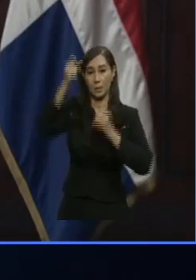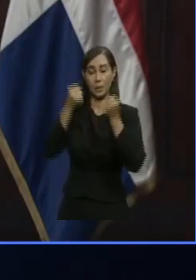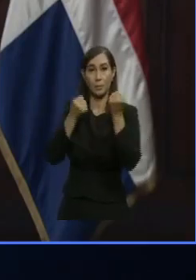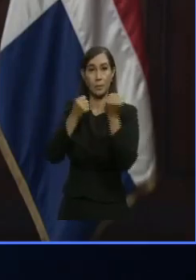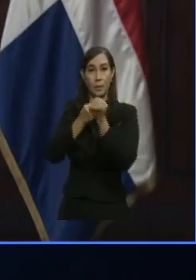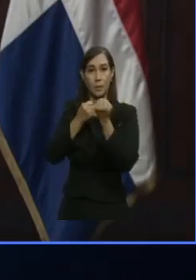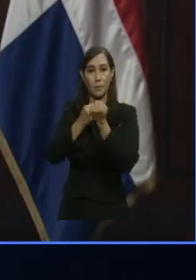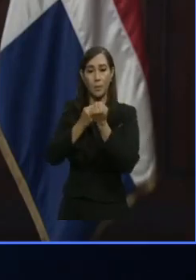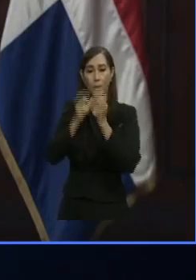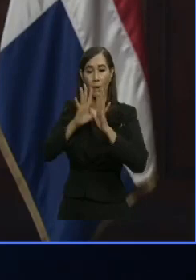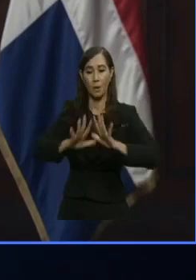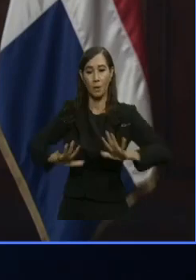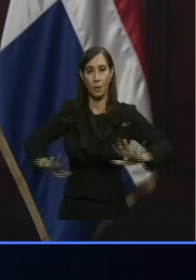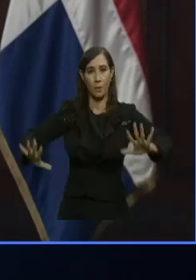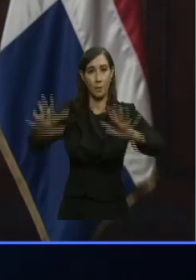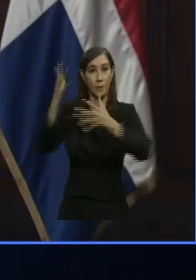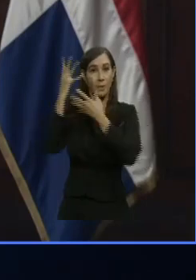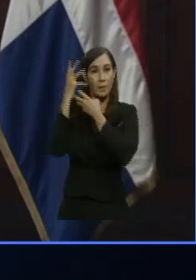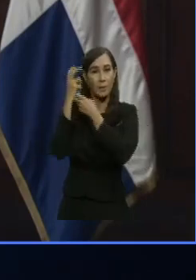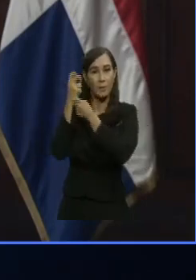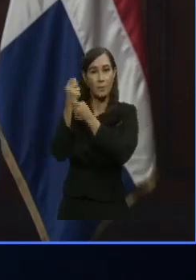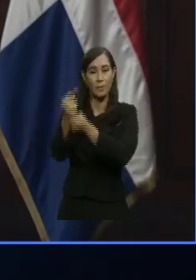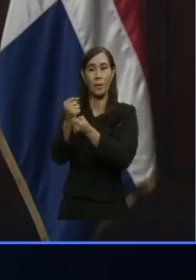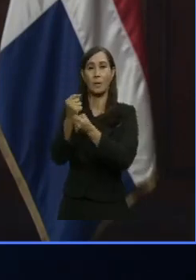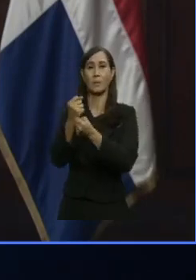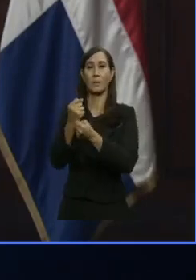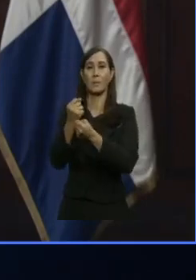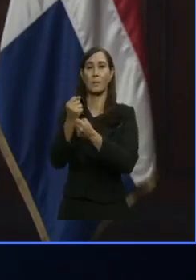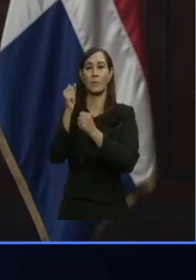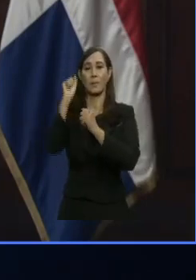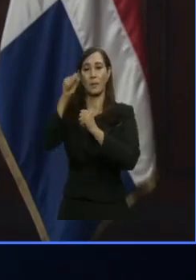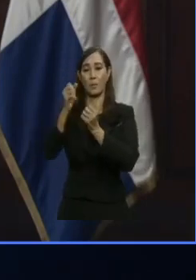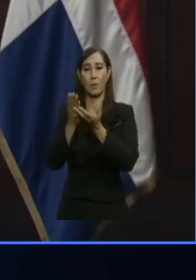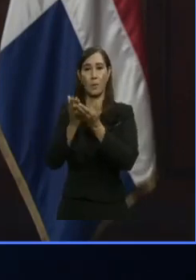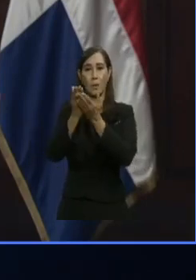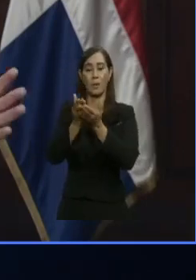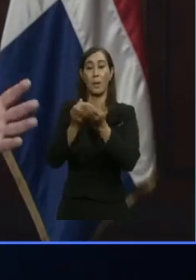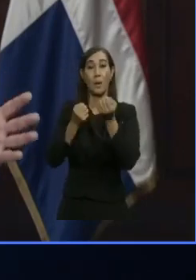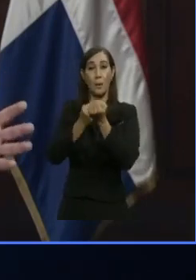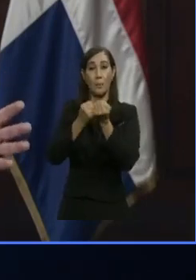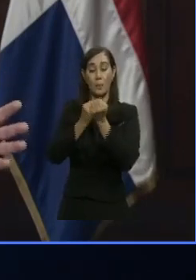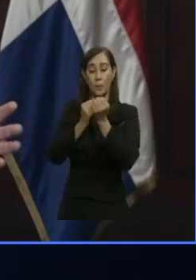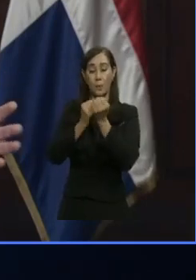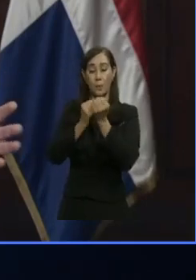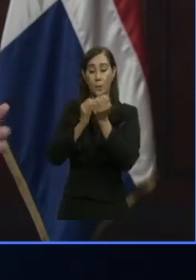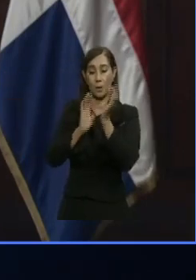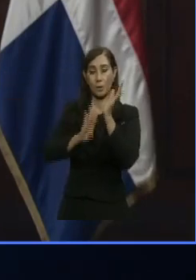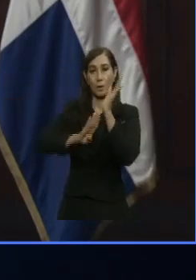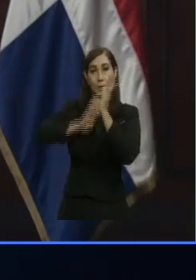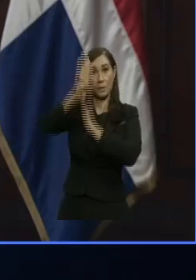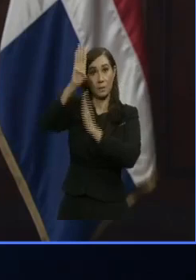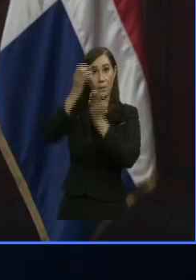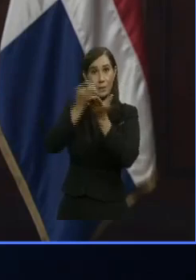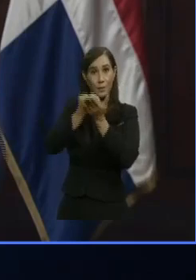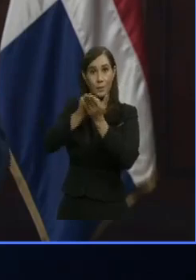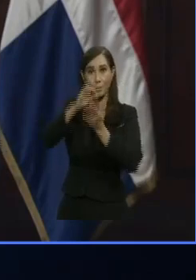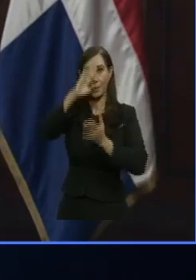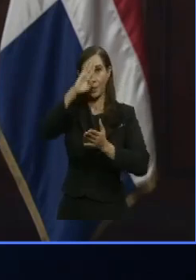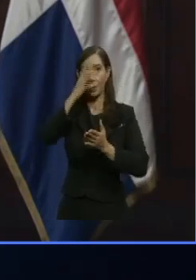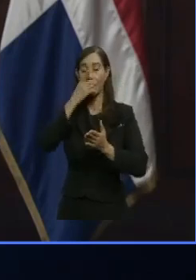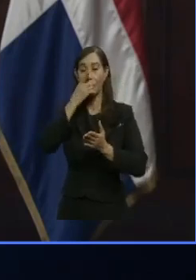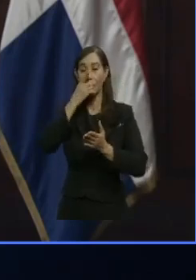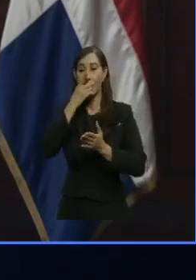la gente tiene que saber que si se levanta con 200 pesos puede ir al puesto dinero per que está a 2 esquina oa una esquina de su casa